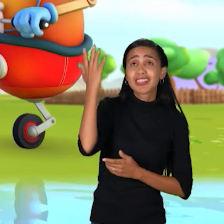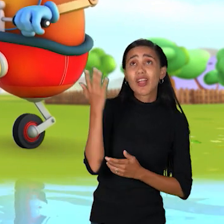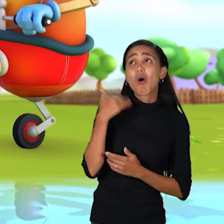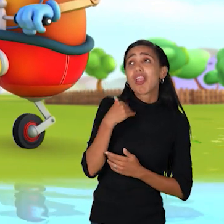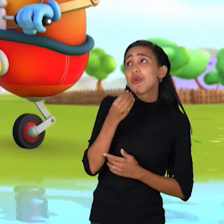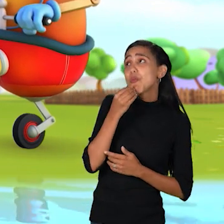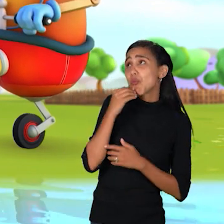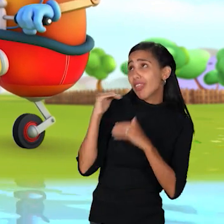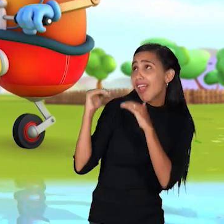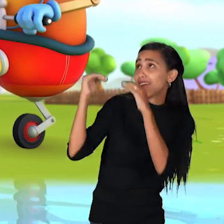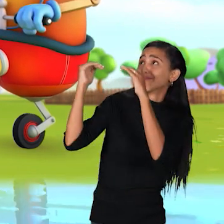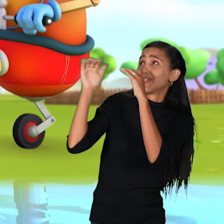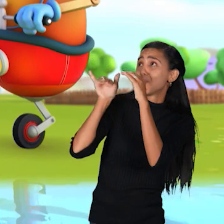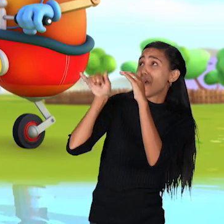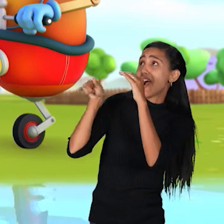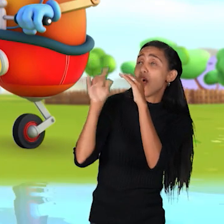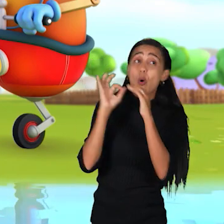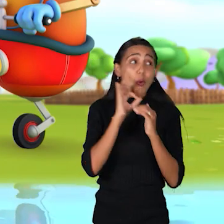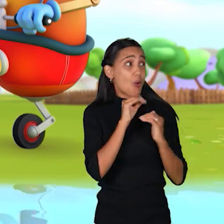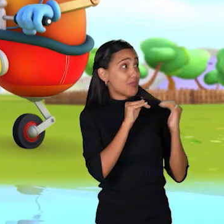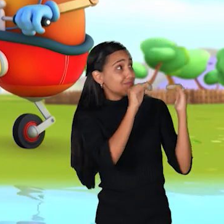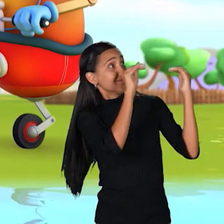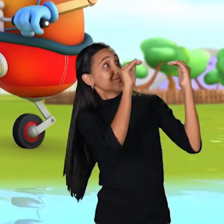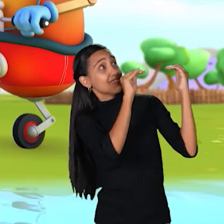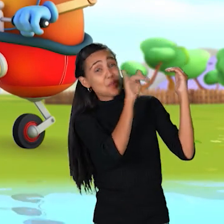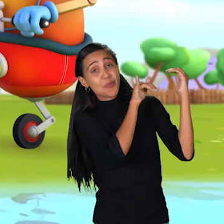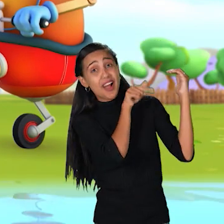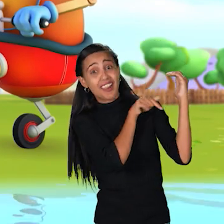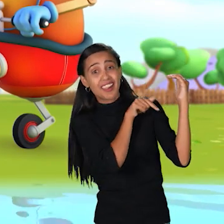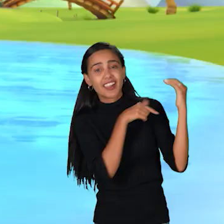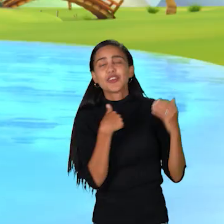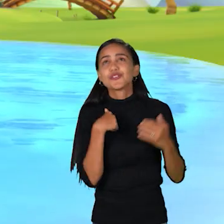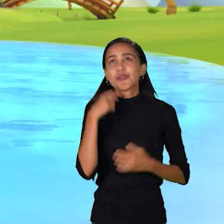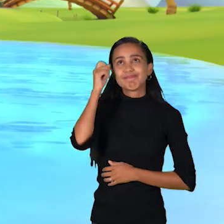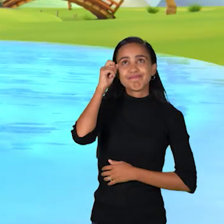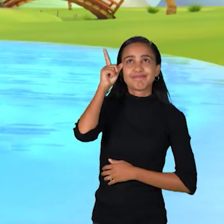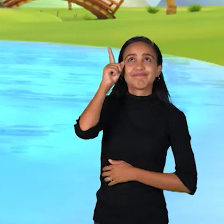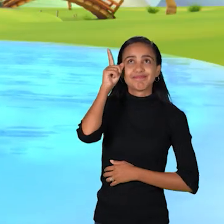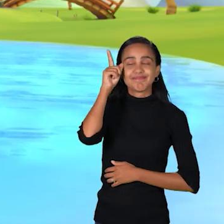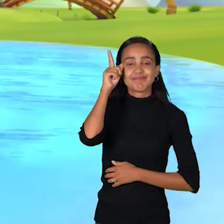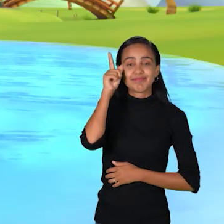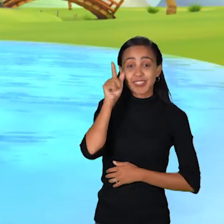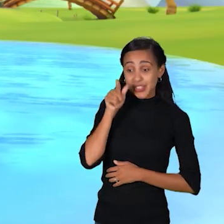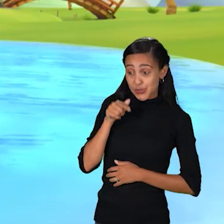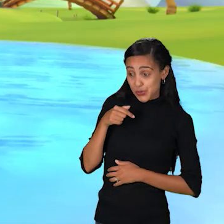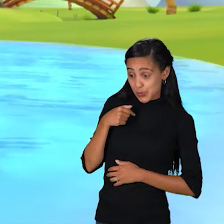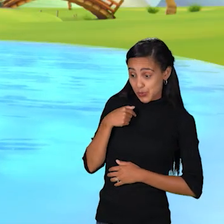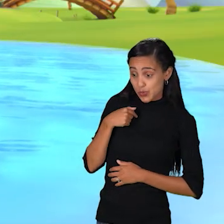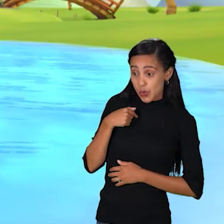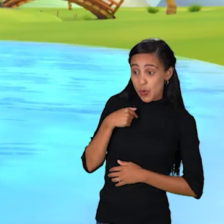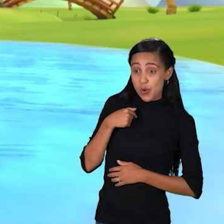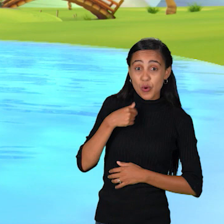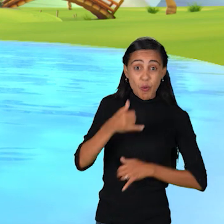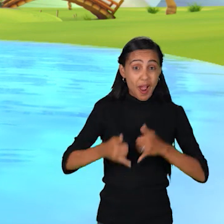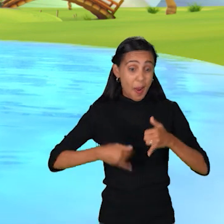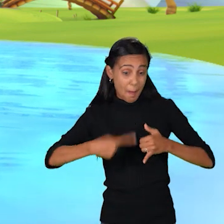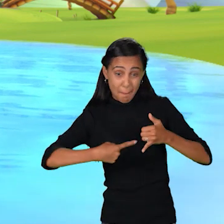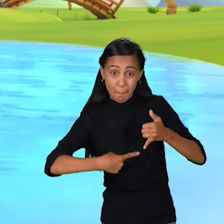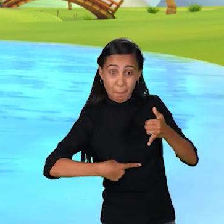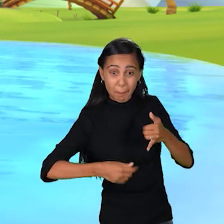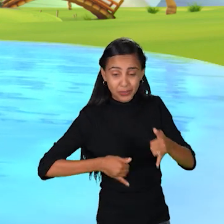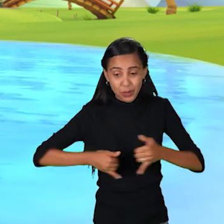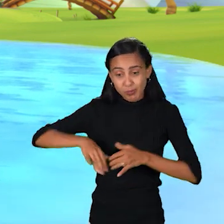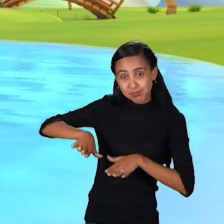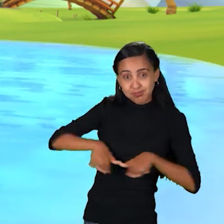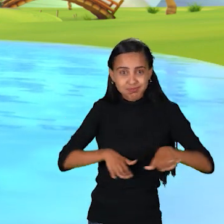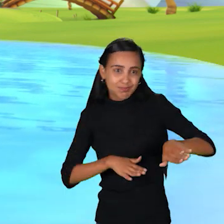Ojalá fuese como tú. ¿O como Rafa? Se me está ocurriendo algo. Si te pusieras patines como yo, serías un poquito